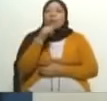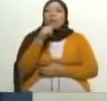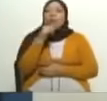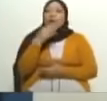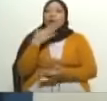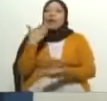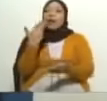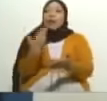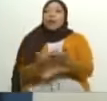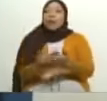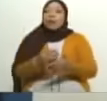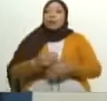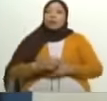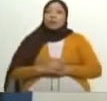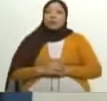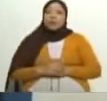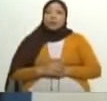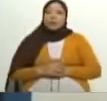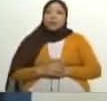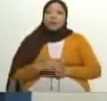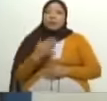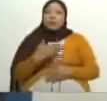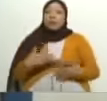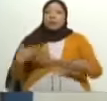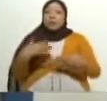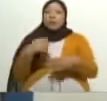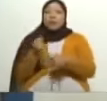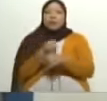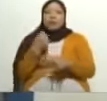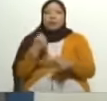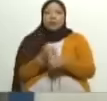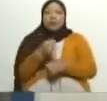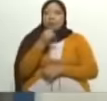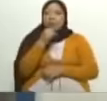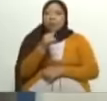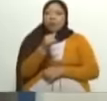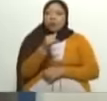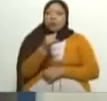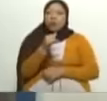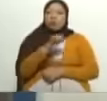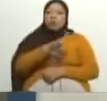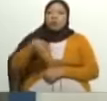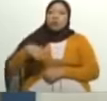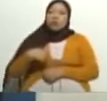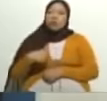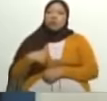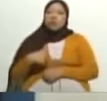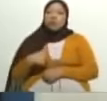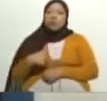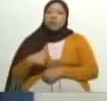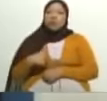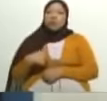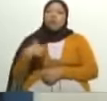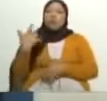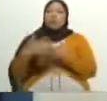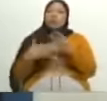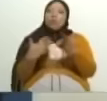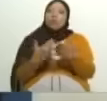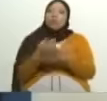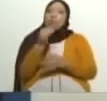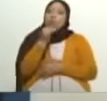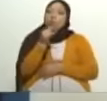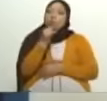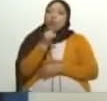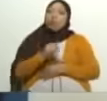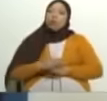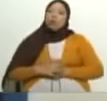gracias al gobierno de Barbados por haber sido nuestro anfitrión para la firma de este